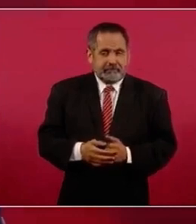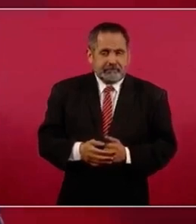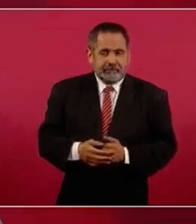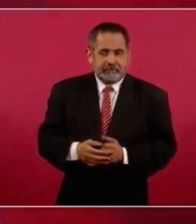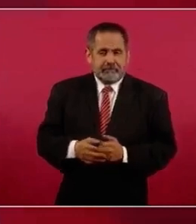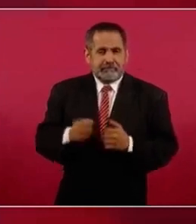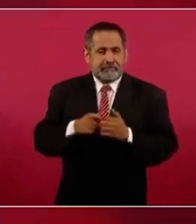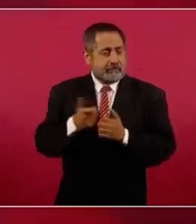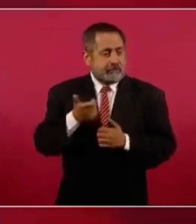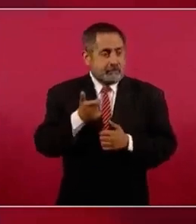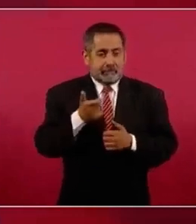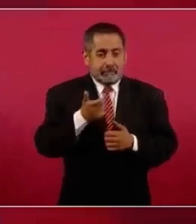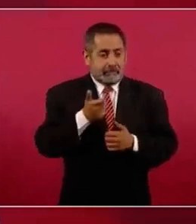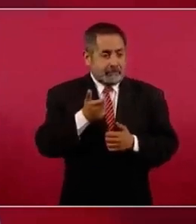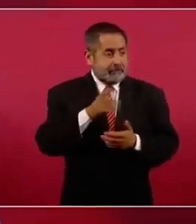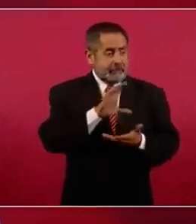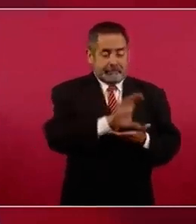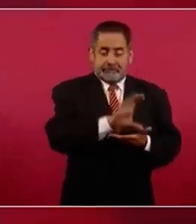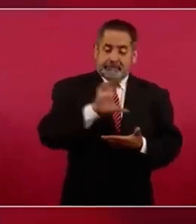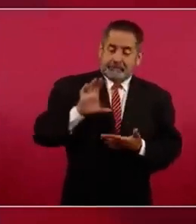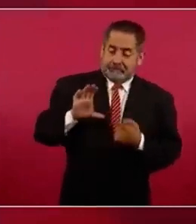con ese dinero